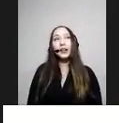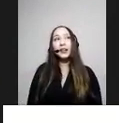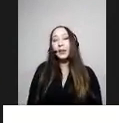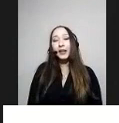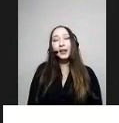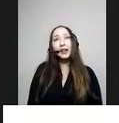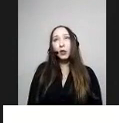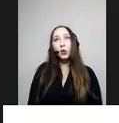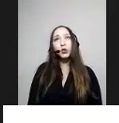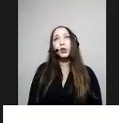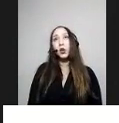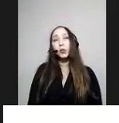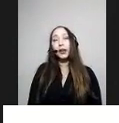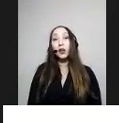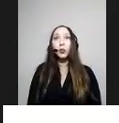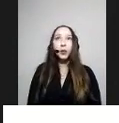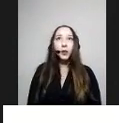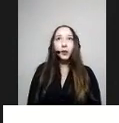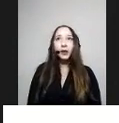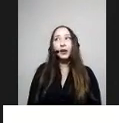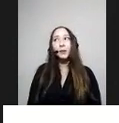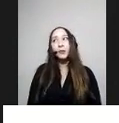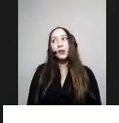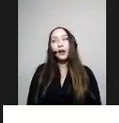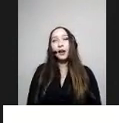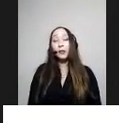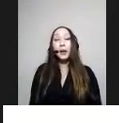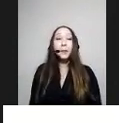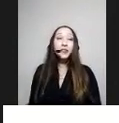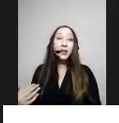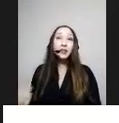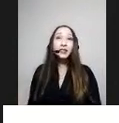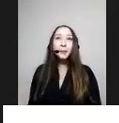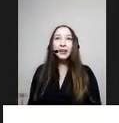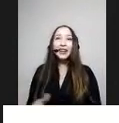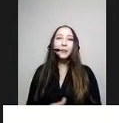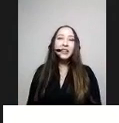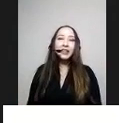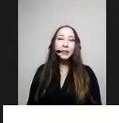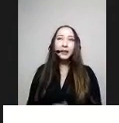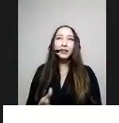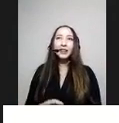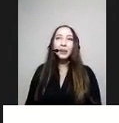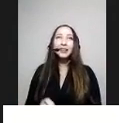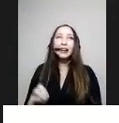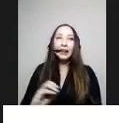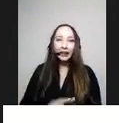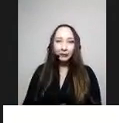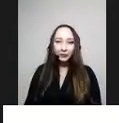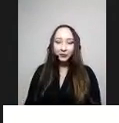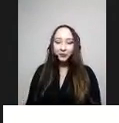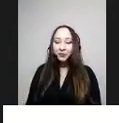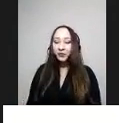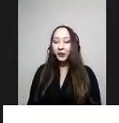dependería de la dinámica del negocio, de cómo les acomode mejor es preferible siempre en la mañana para tener la mente